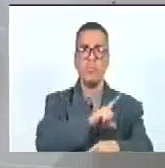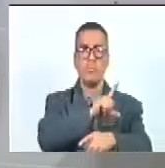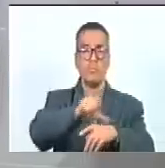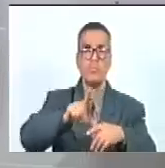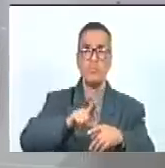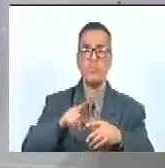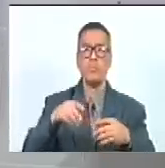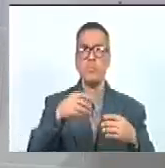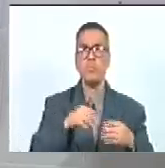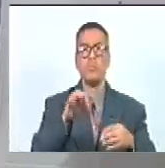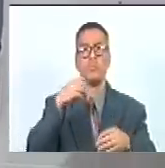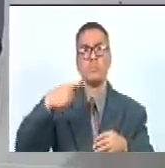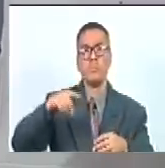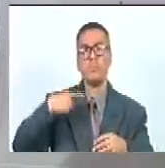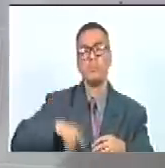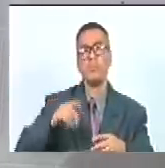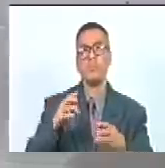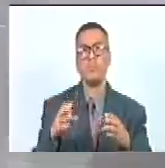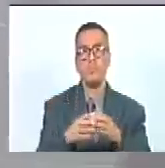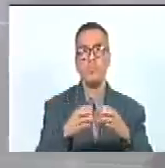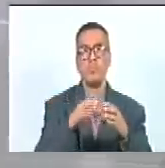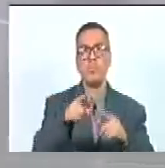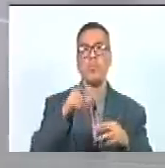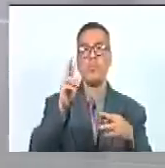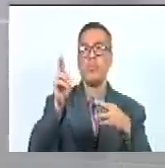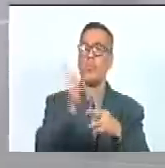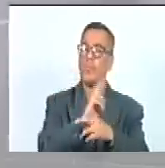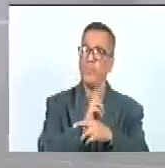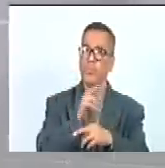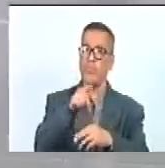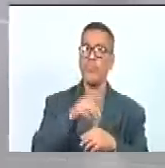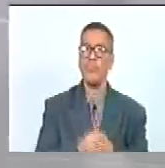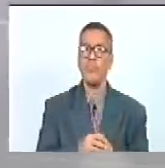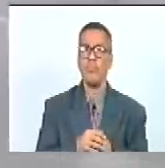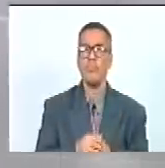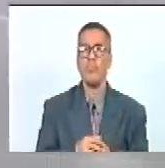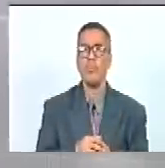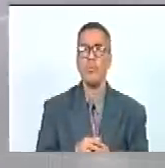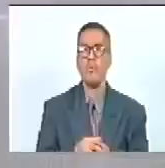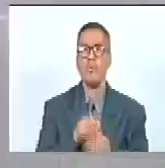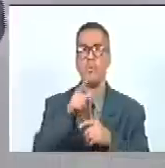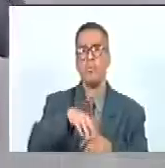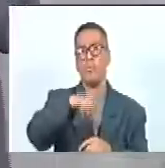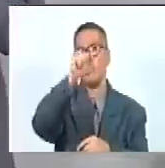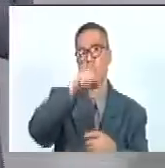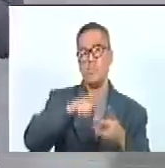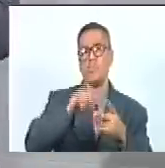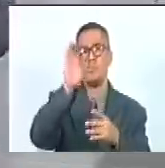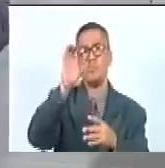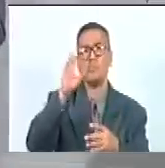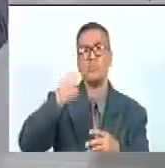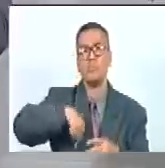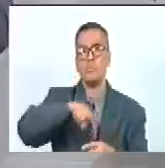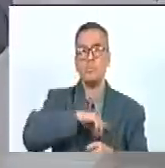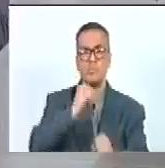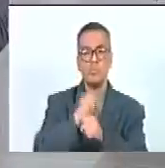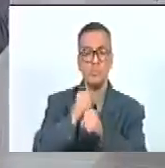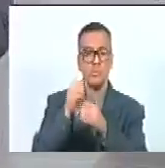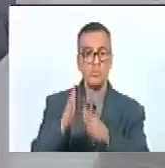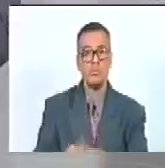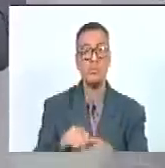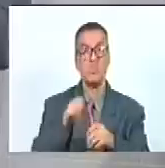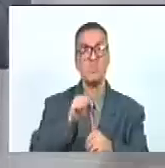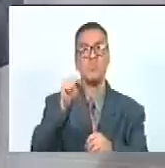Derechos del Pueblo. Esa organización rápidamente estaba en el sur del país con nuestros trabajadores